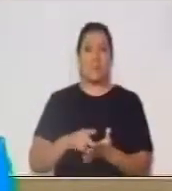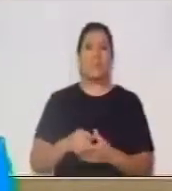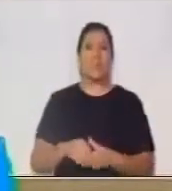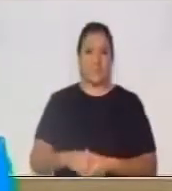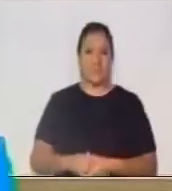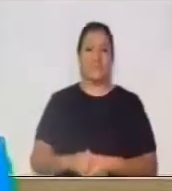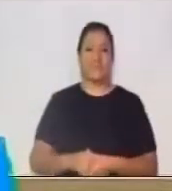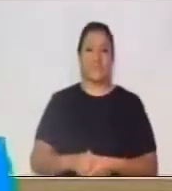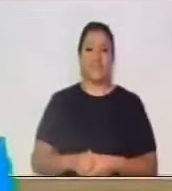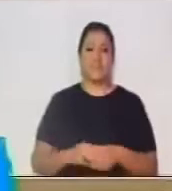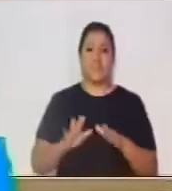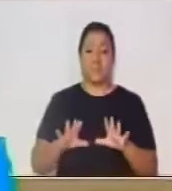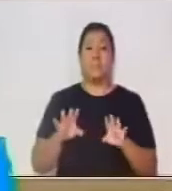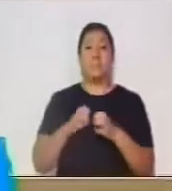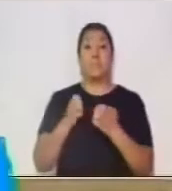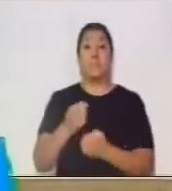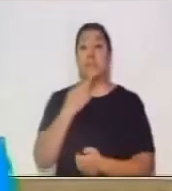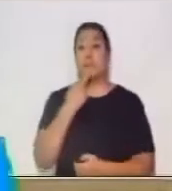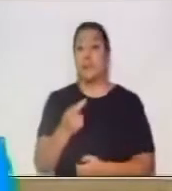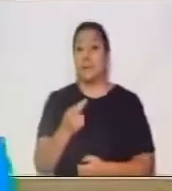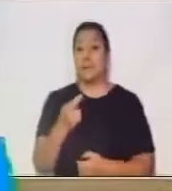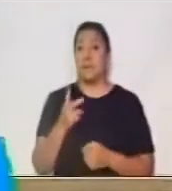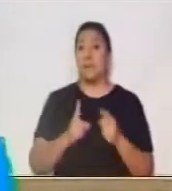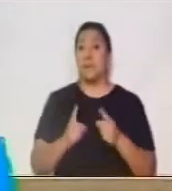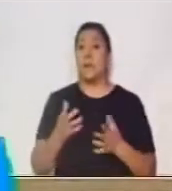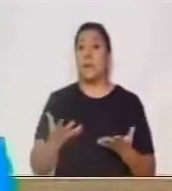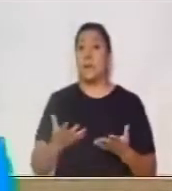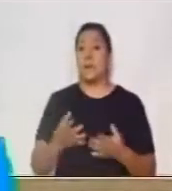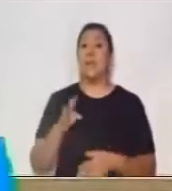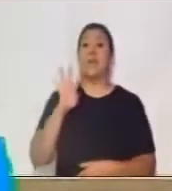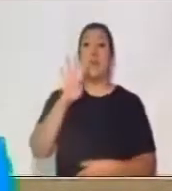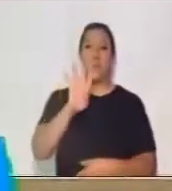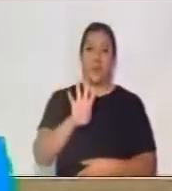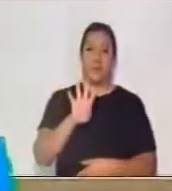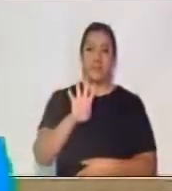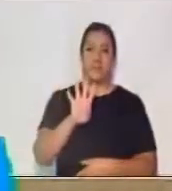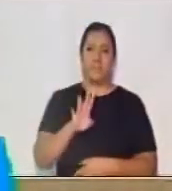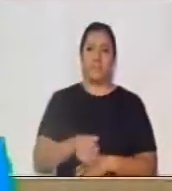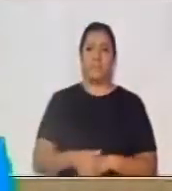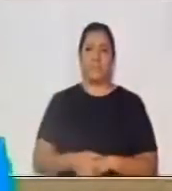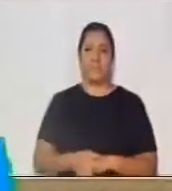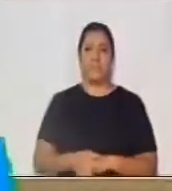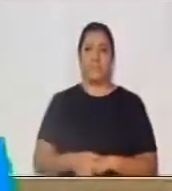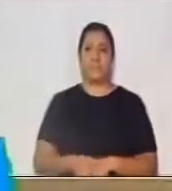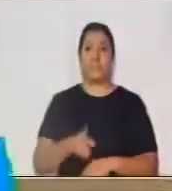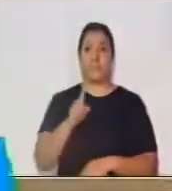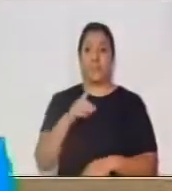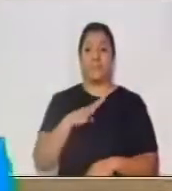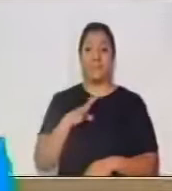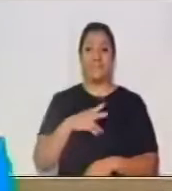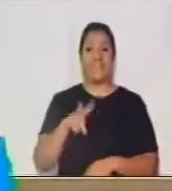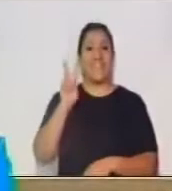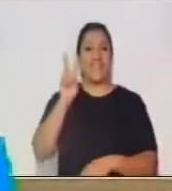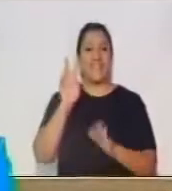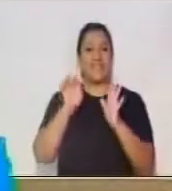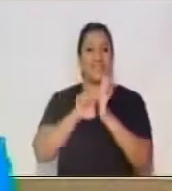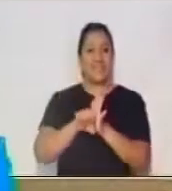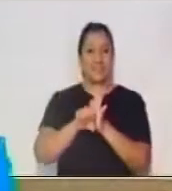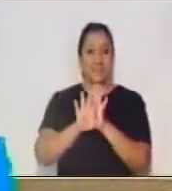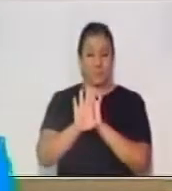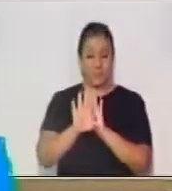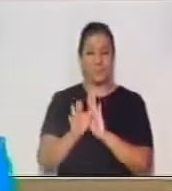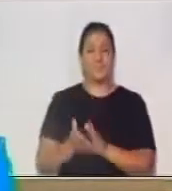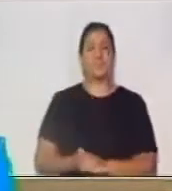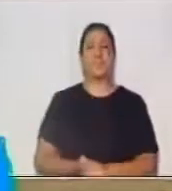plazos del auténtico sabor del campo, libre de grasa y sin colesterol, con el nuevo consomé de gallina criolla Mahle. Mahle nos hace familia.